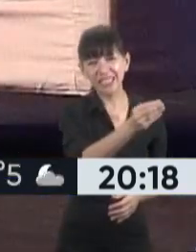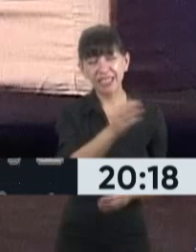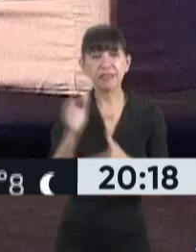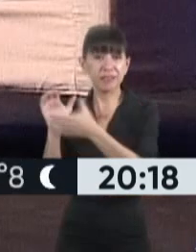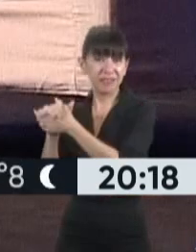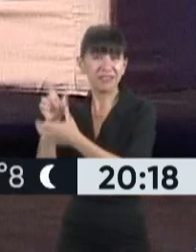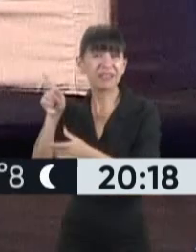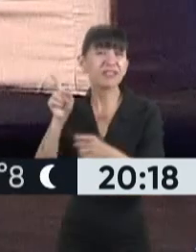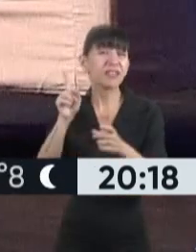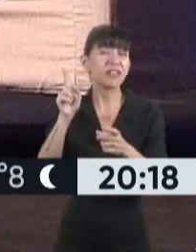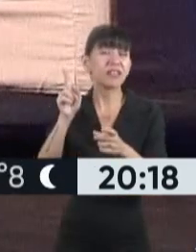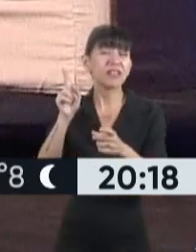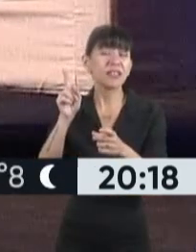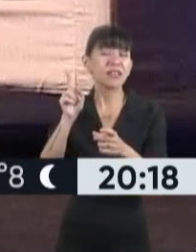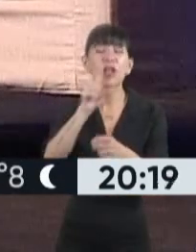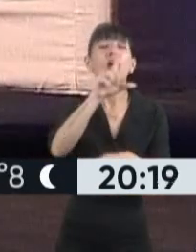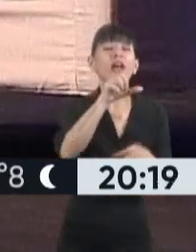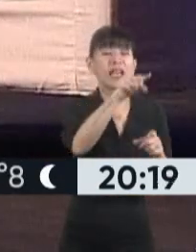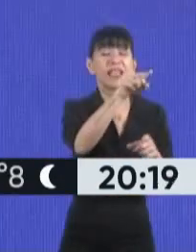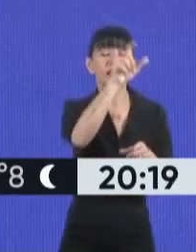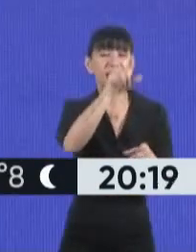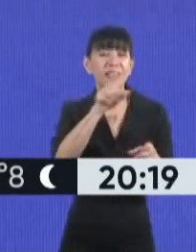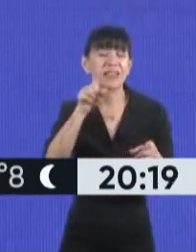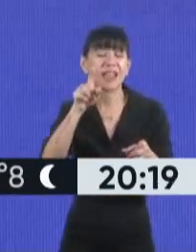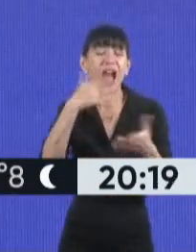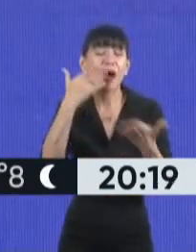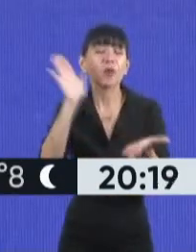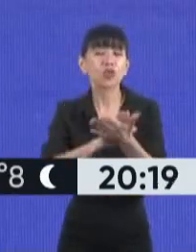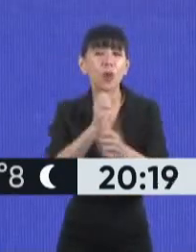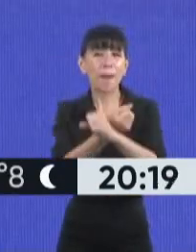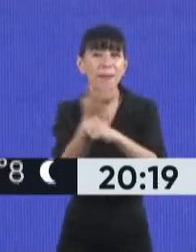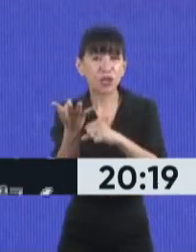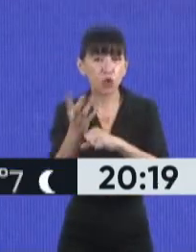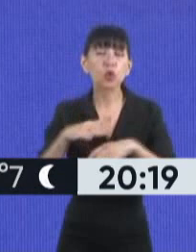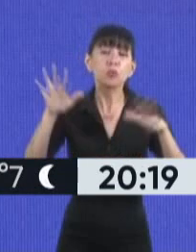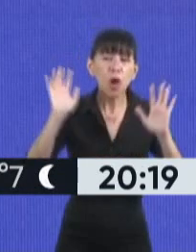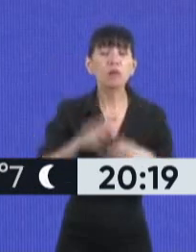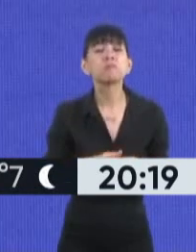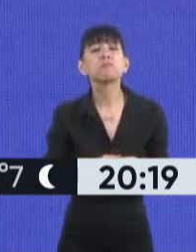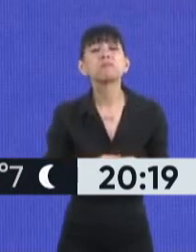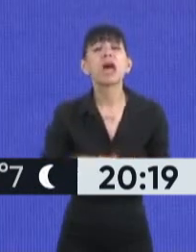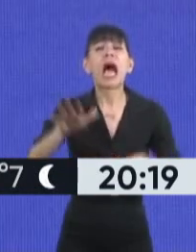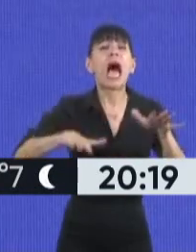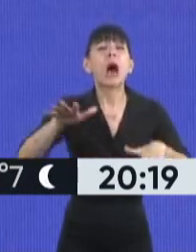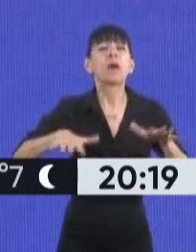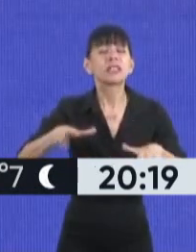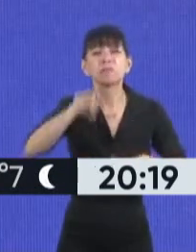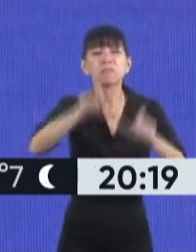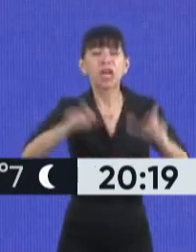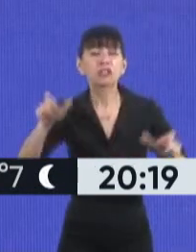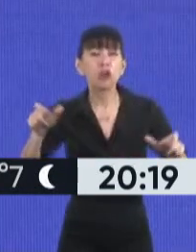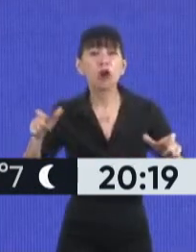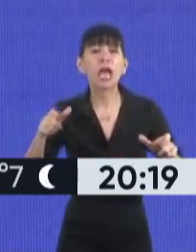del Mercosur. Y con Alfonsín vivíamos de sobresalto a sobresalto, porque cada tanto algún militar se pintaba la cara